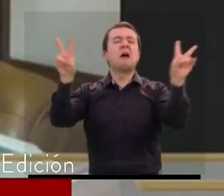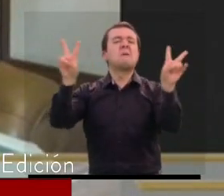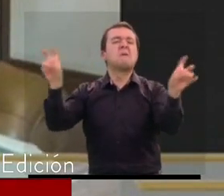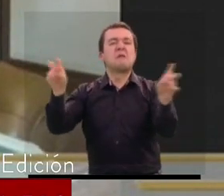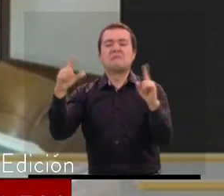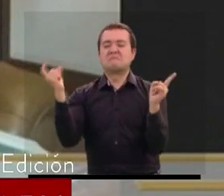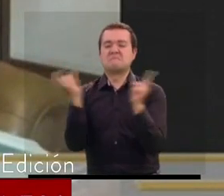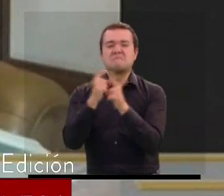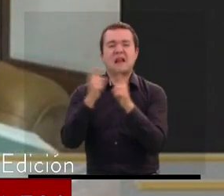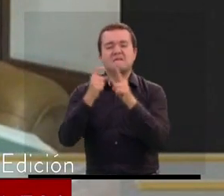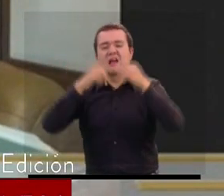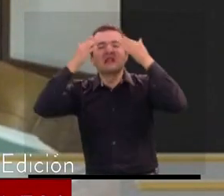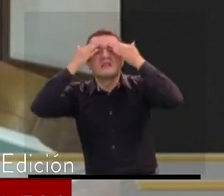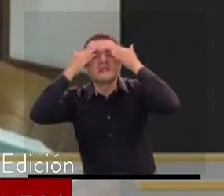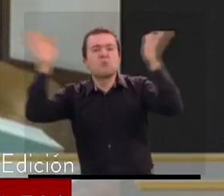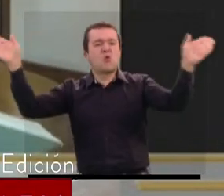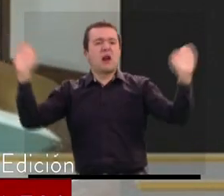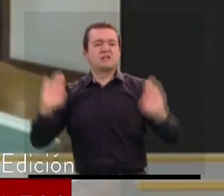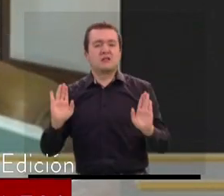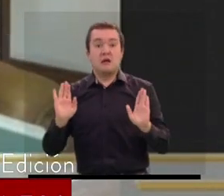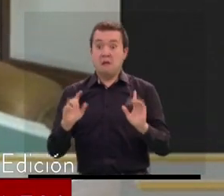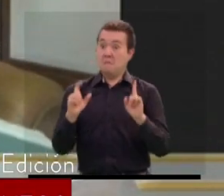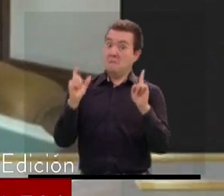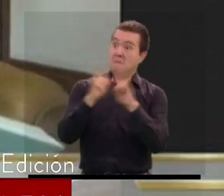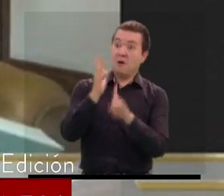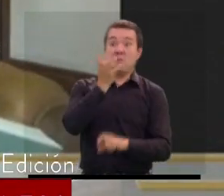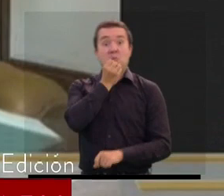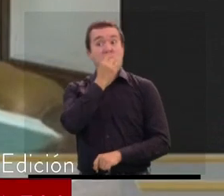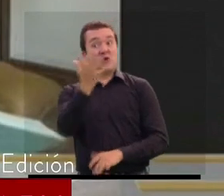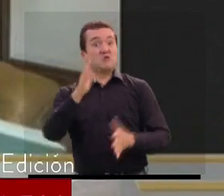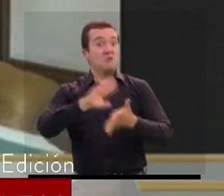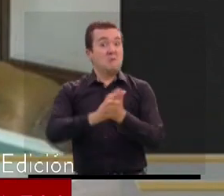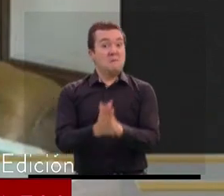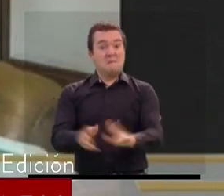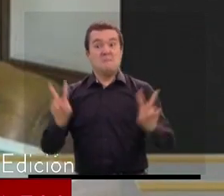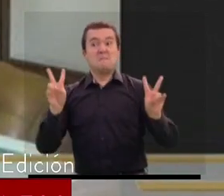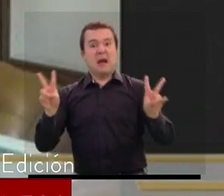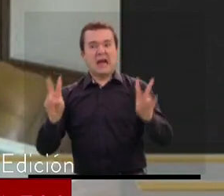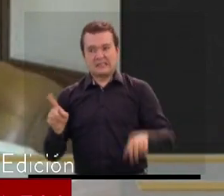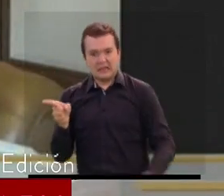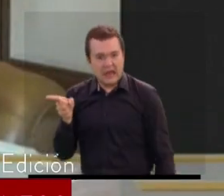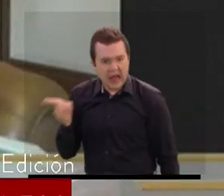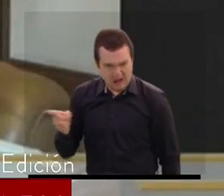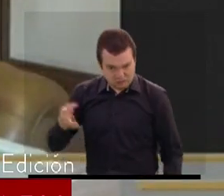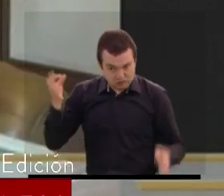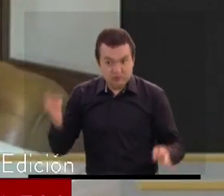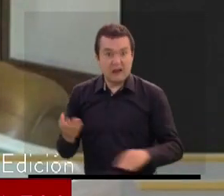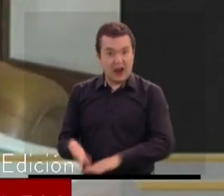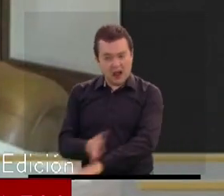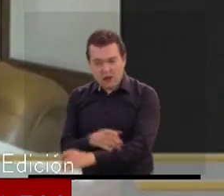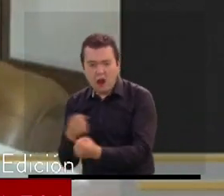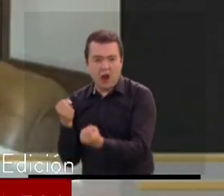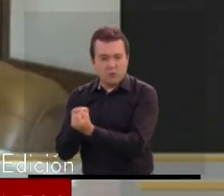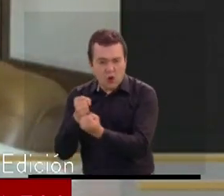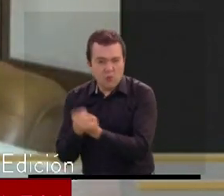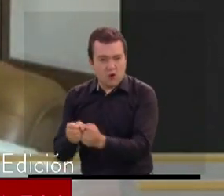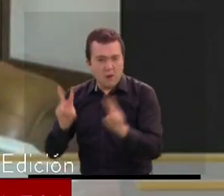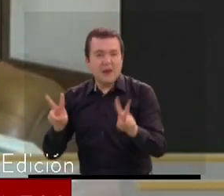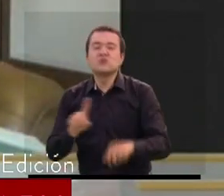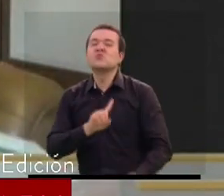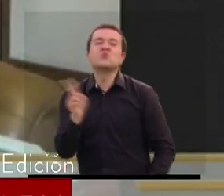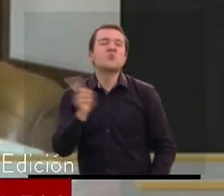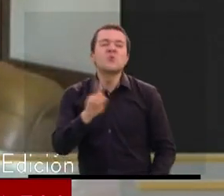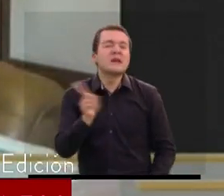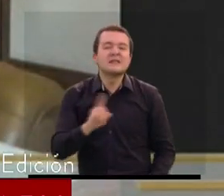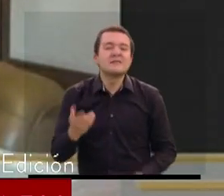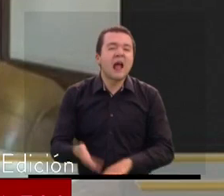y en la atractiva palabra de la paz, cuando él no fue un luchador por la paz, sino un colaborador